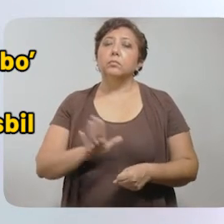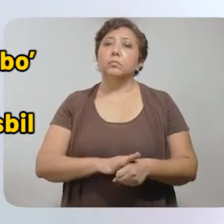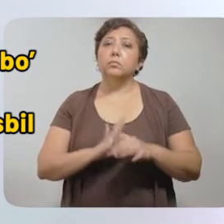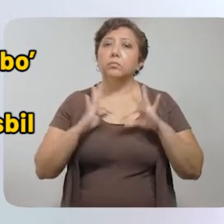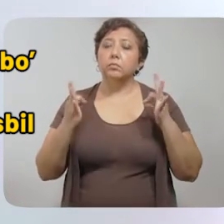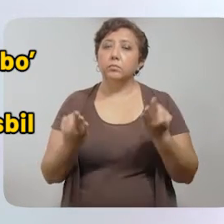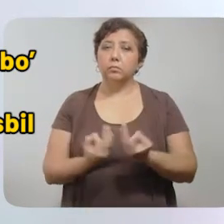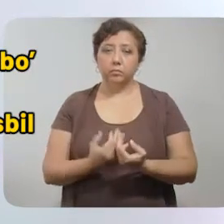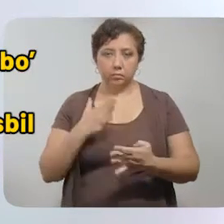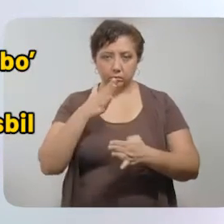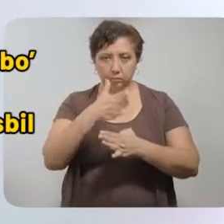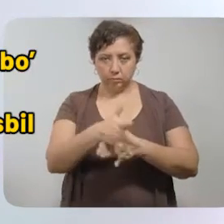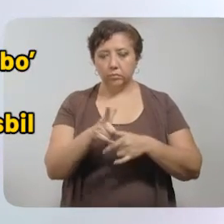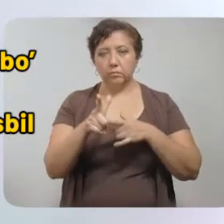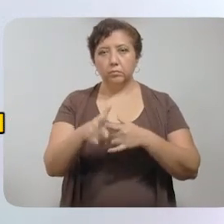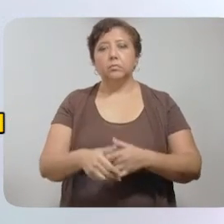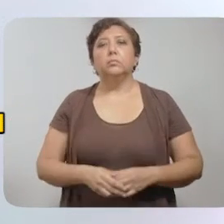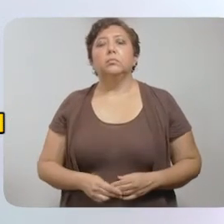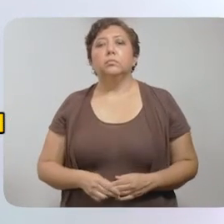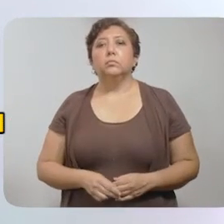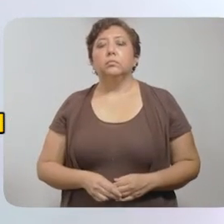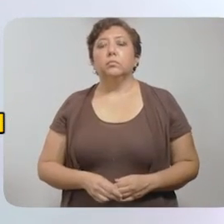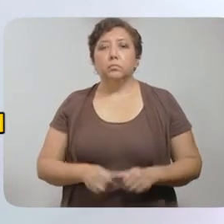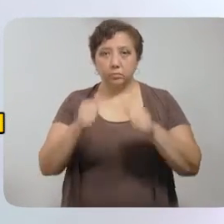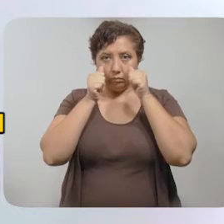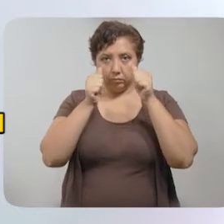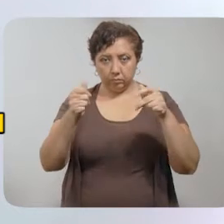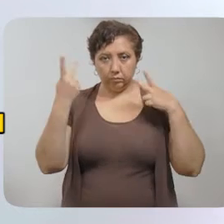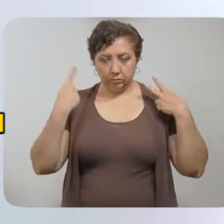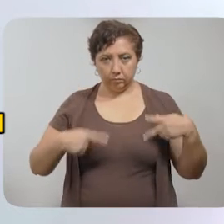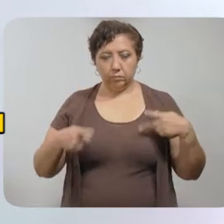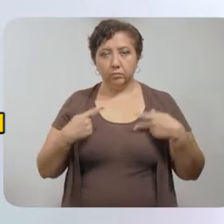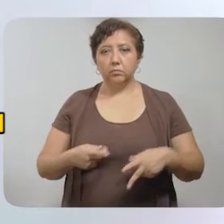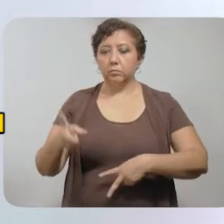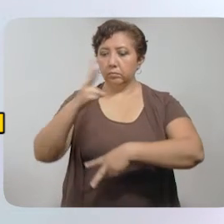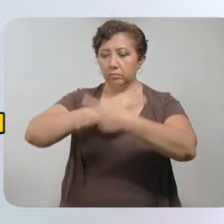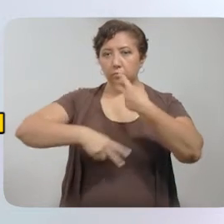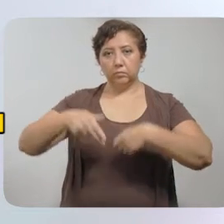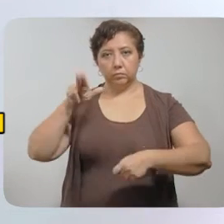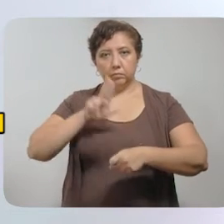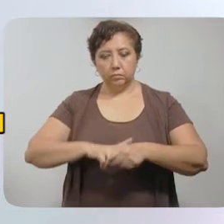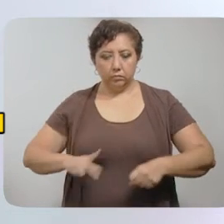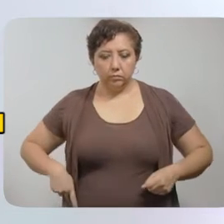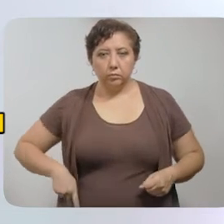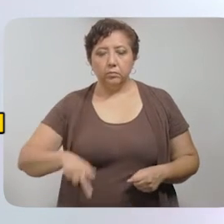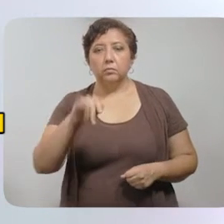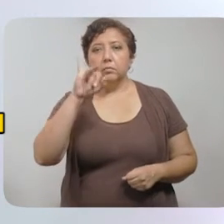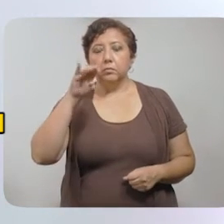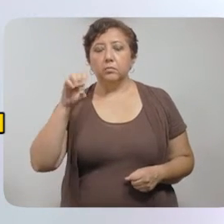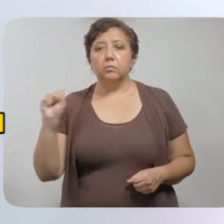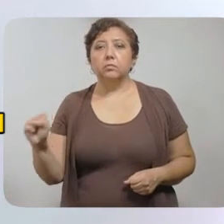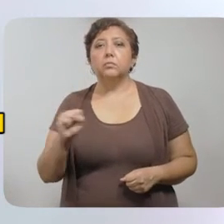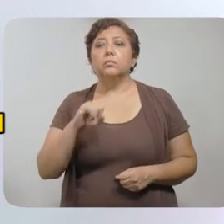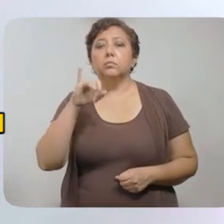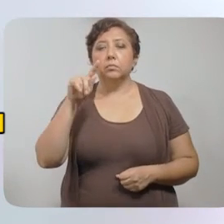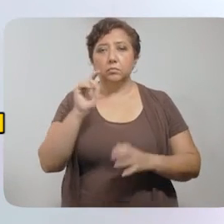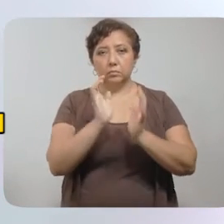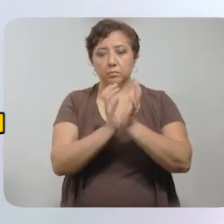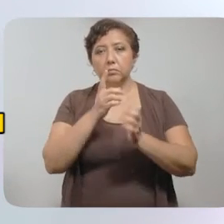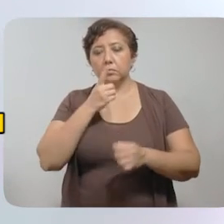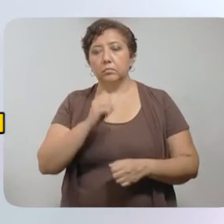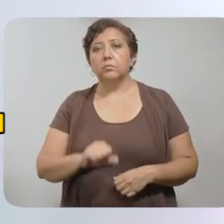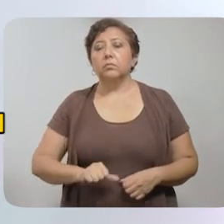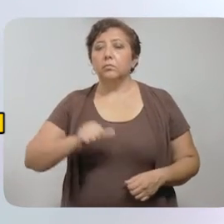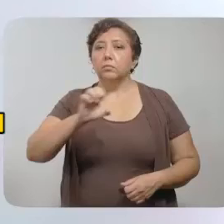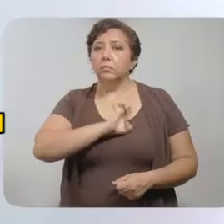que la forma de ingreso es la siguiente. La atención para pacientes que provengan de hospitales públicos del IMSS, ISSSTE, alta especialidad